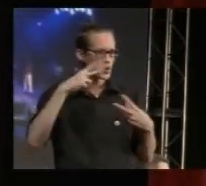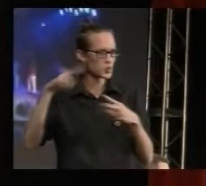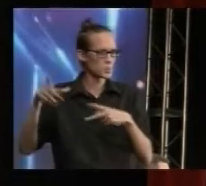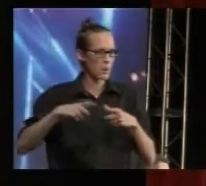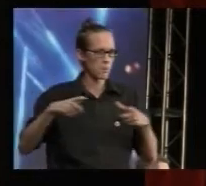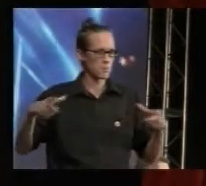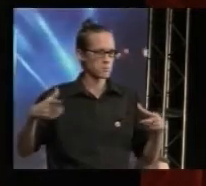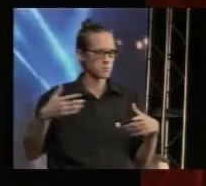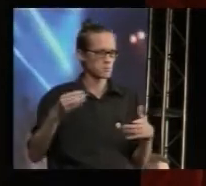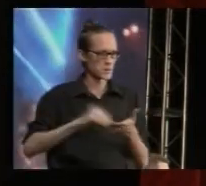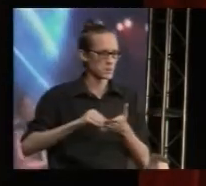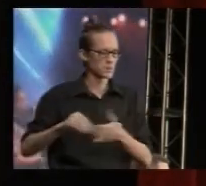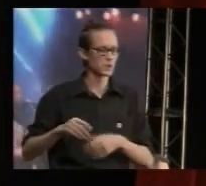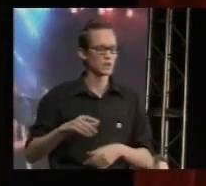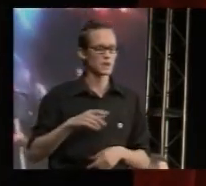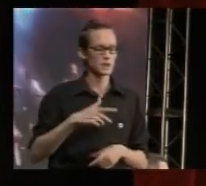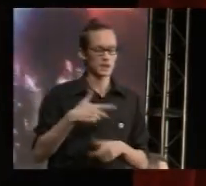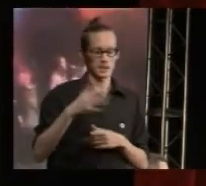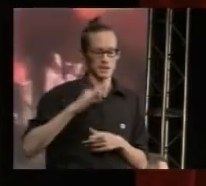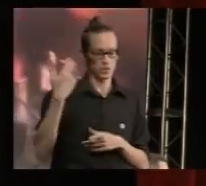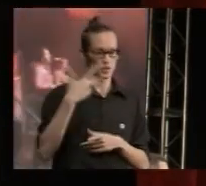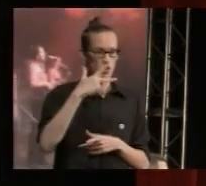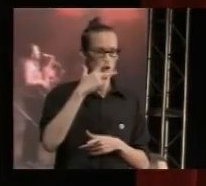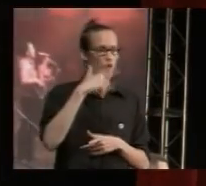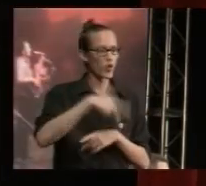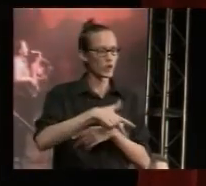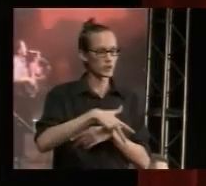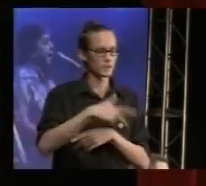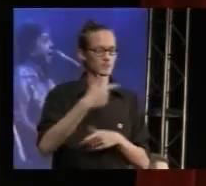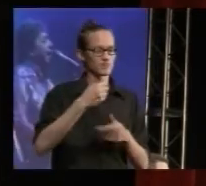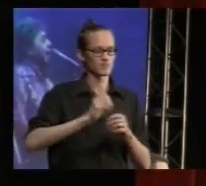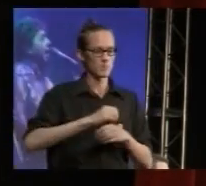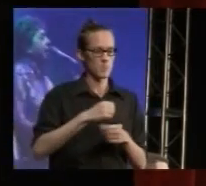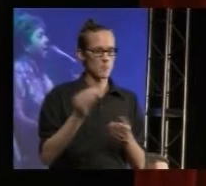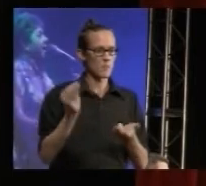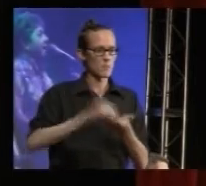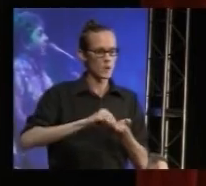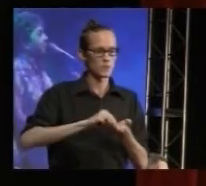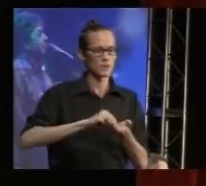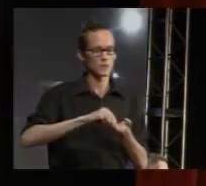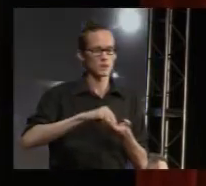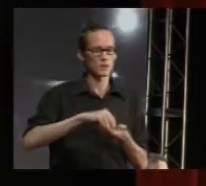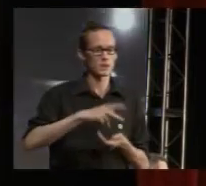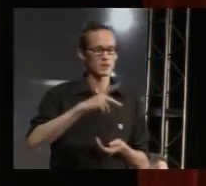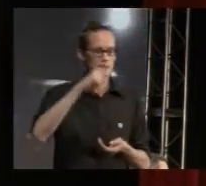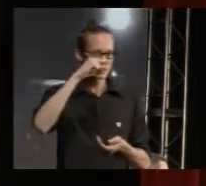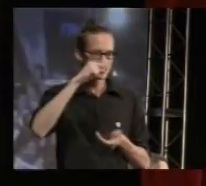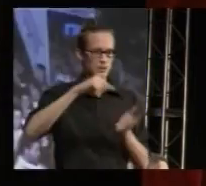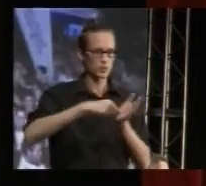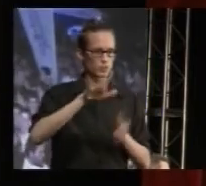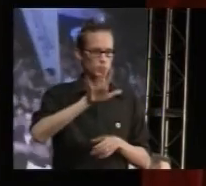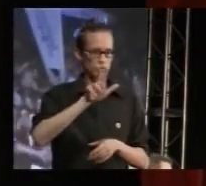año pasado la ocupación hotelera creció 7,5 puntos respecto al año anterior y la más importante de los últimos